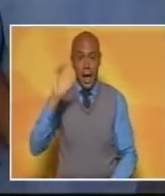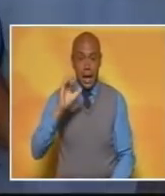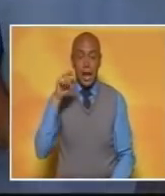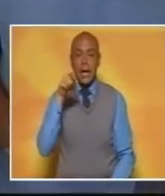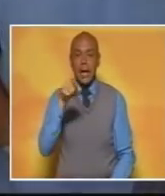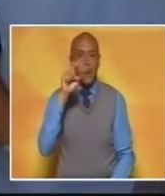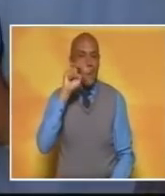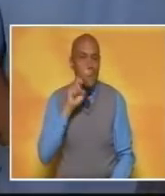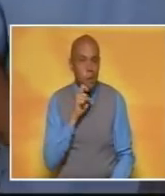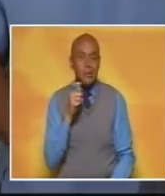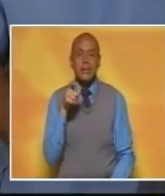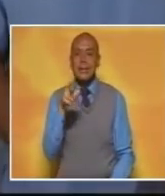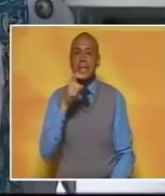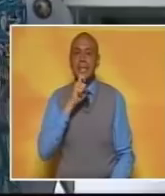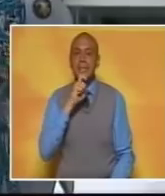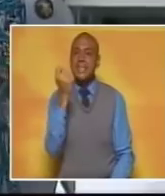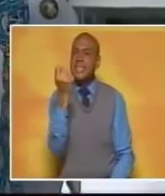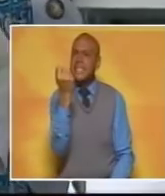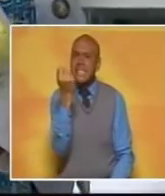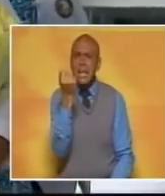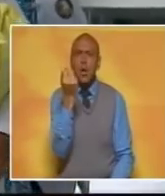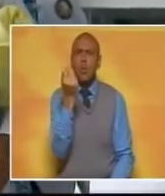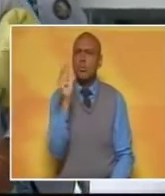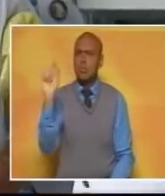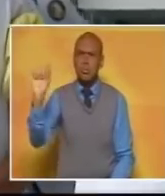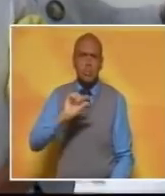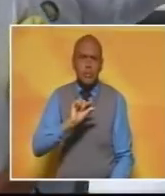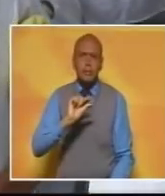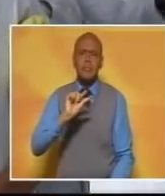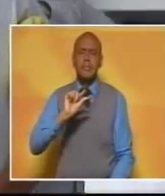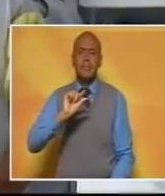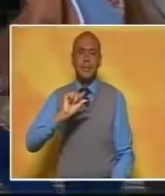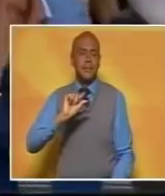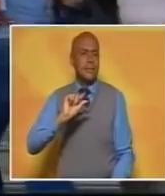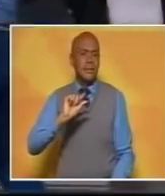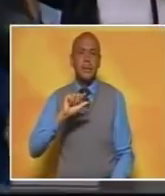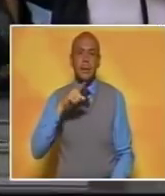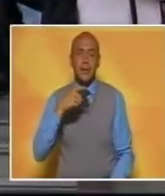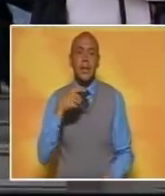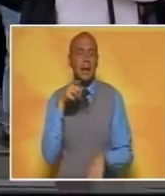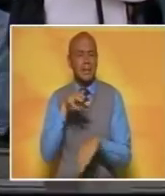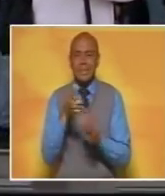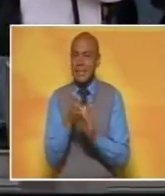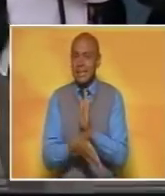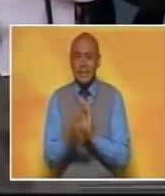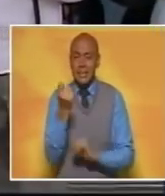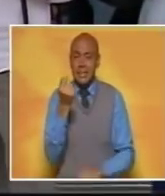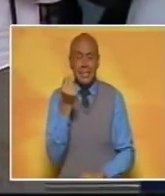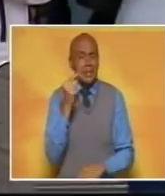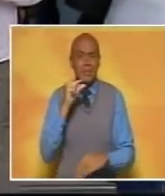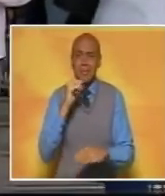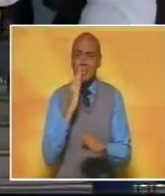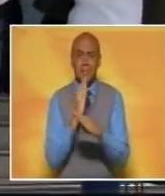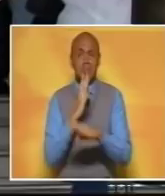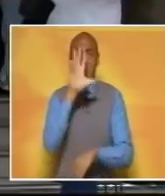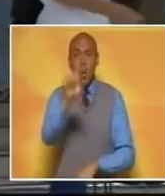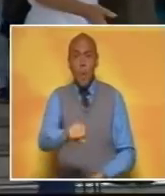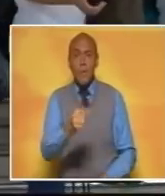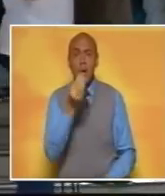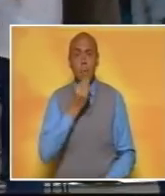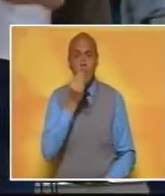oficios porque el sueldo que devengan por parte del Ministerio de la Salud no les alcanza para cubrir sus